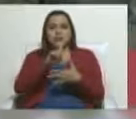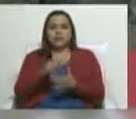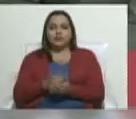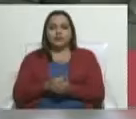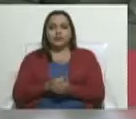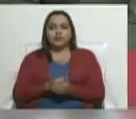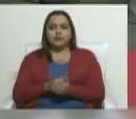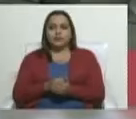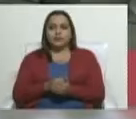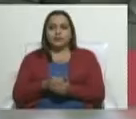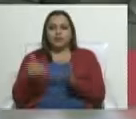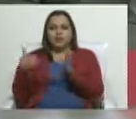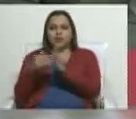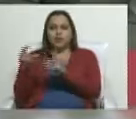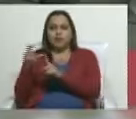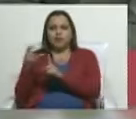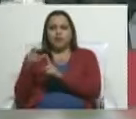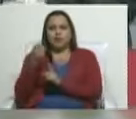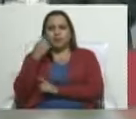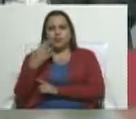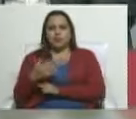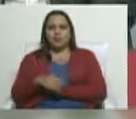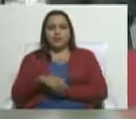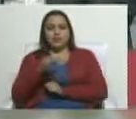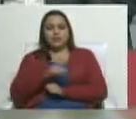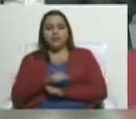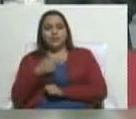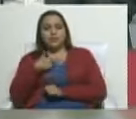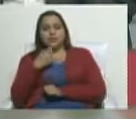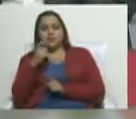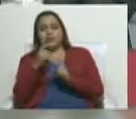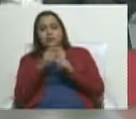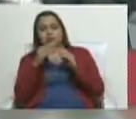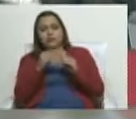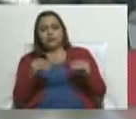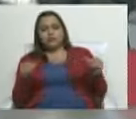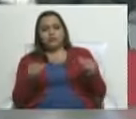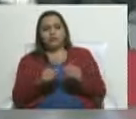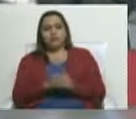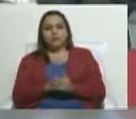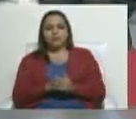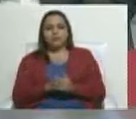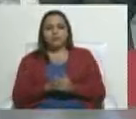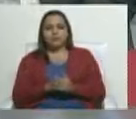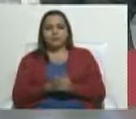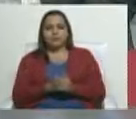palabra muy bonita, Juan sí, Eduardo. Sí, la edulcoro como buen profesor que soy, pero indudablemente estamos hablando...